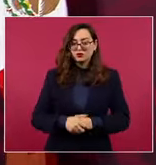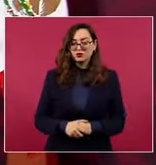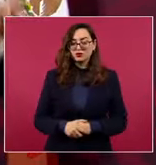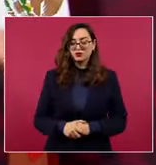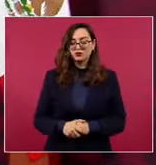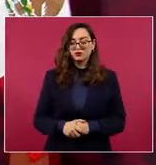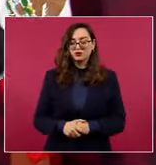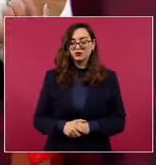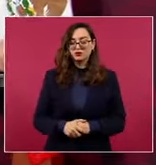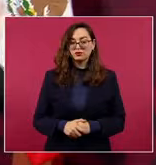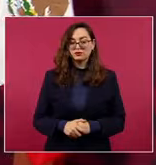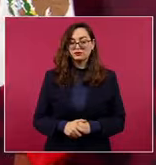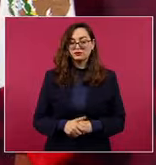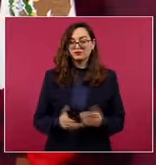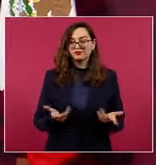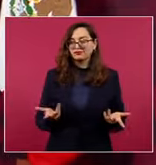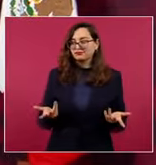Aquí es